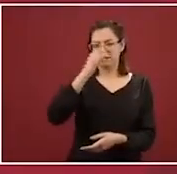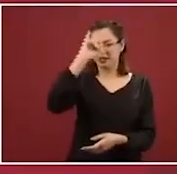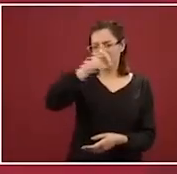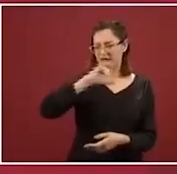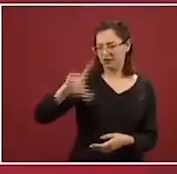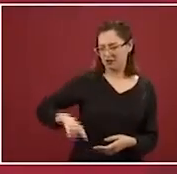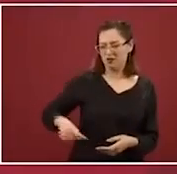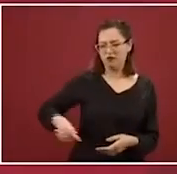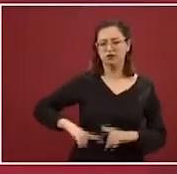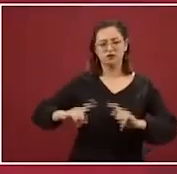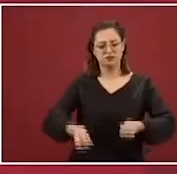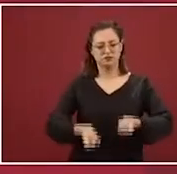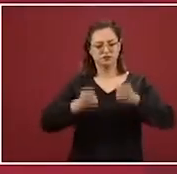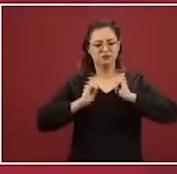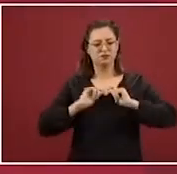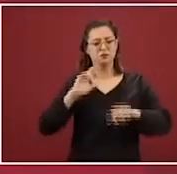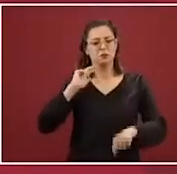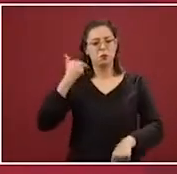de Iztapalapa,